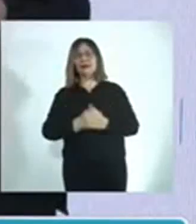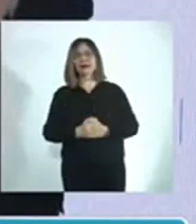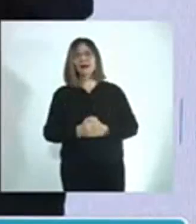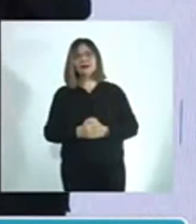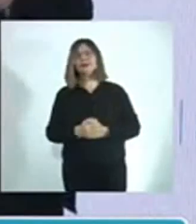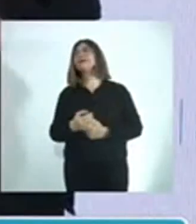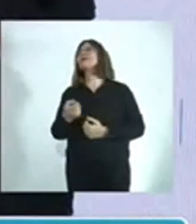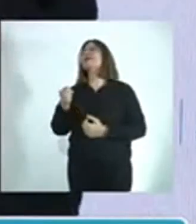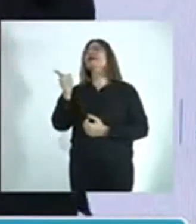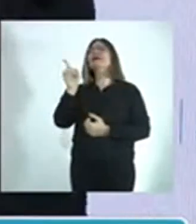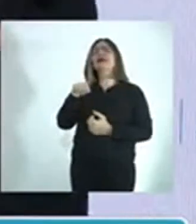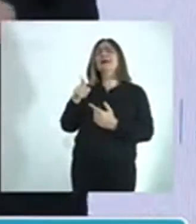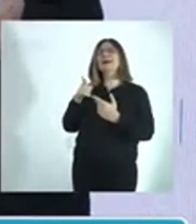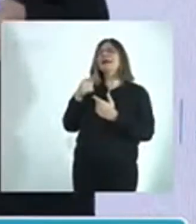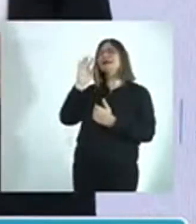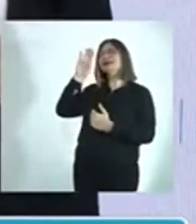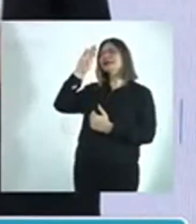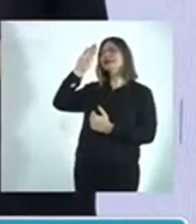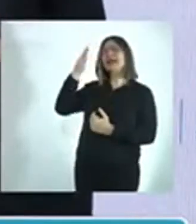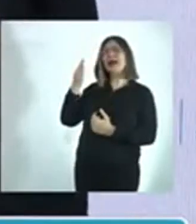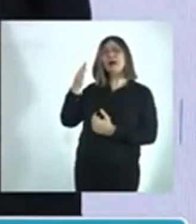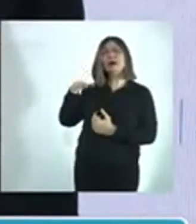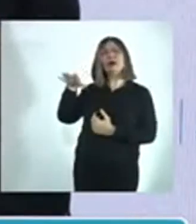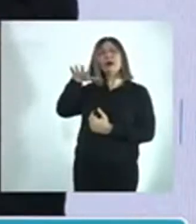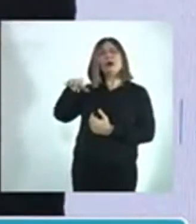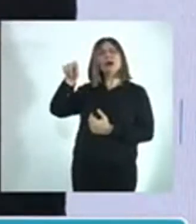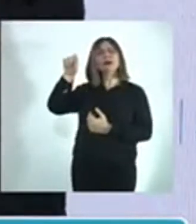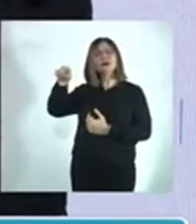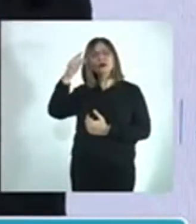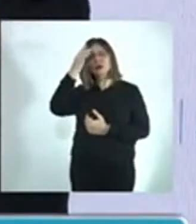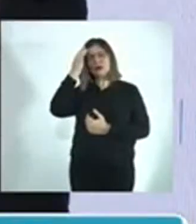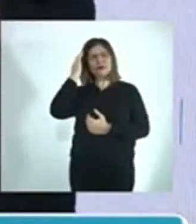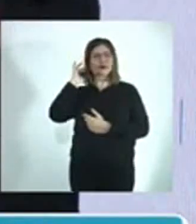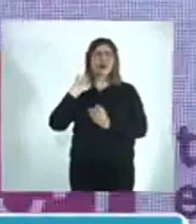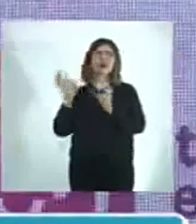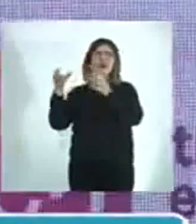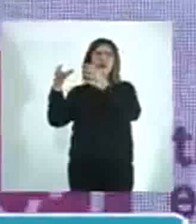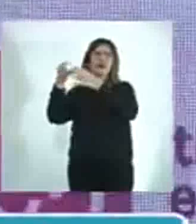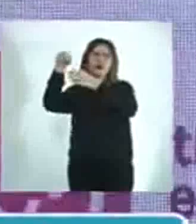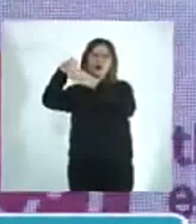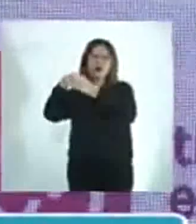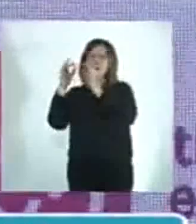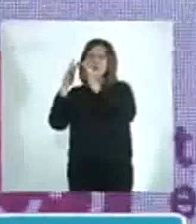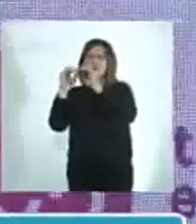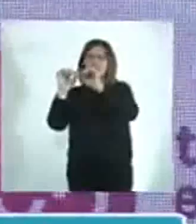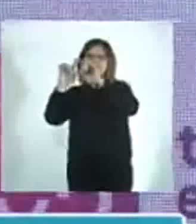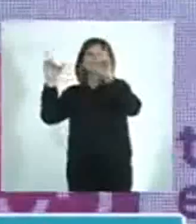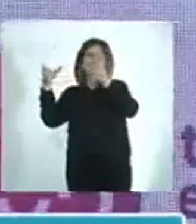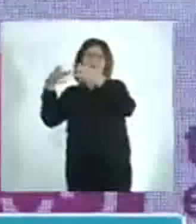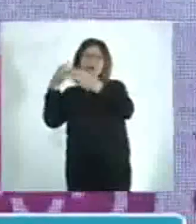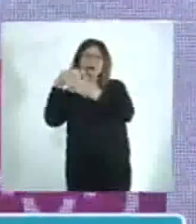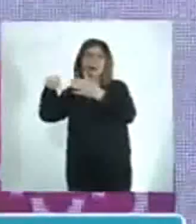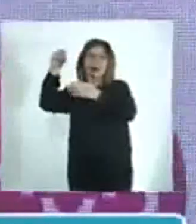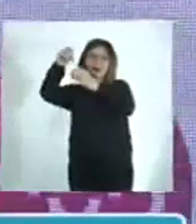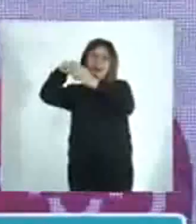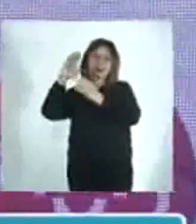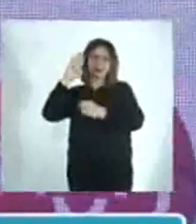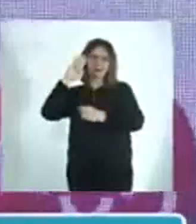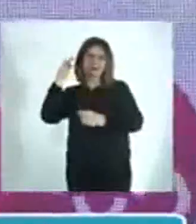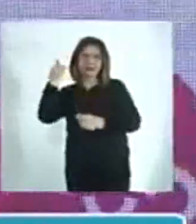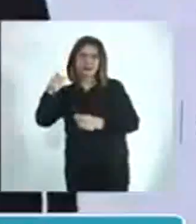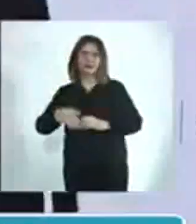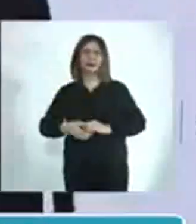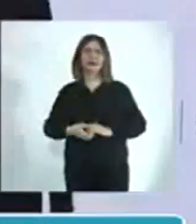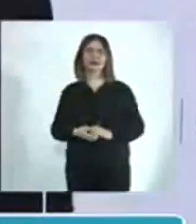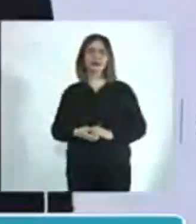saludo, nos piden especialmente para México, que están ahí prendidos a través de nuestras distintas plataformas también. Saludos para todos